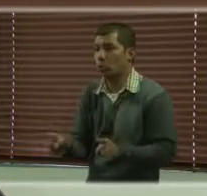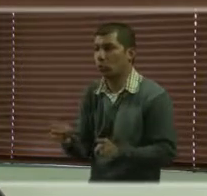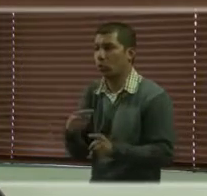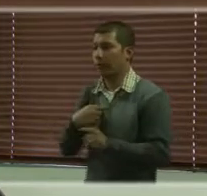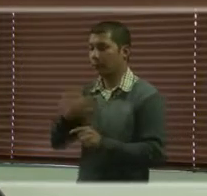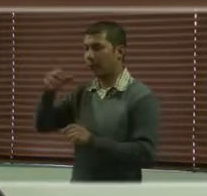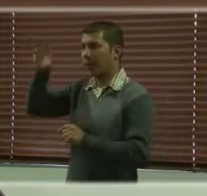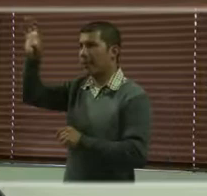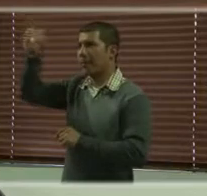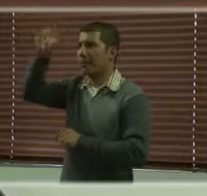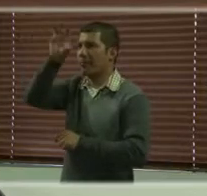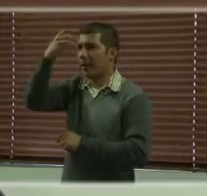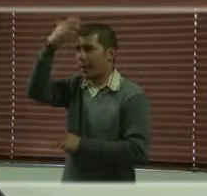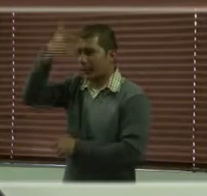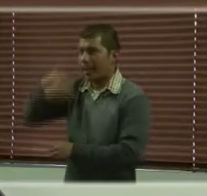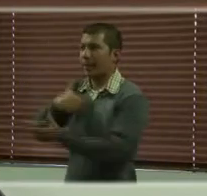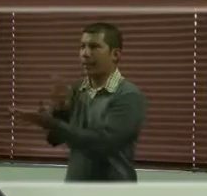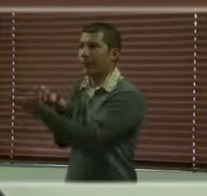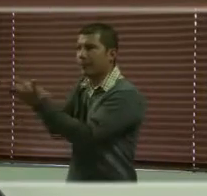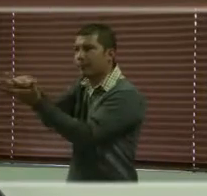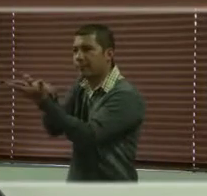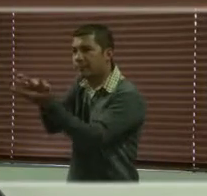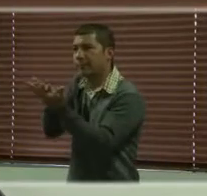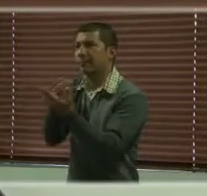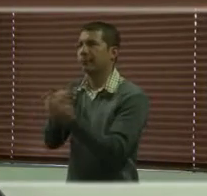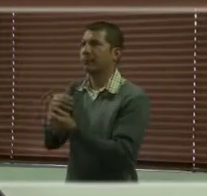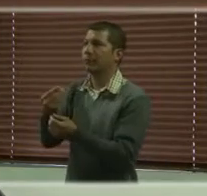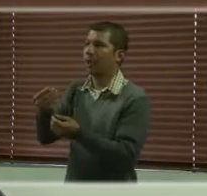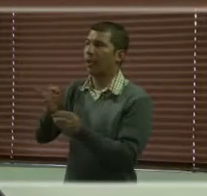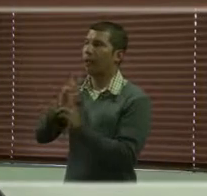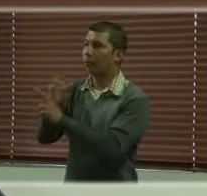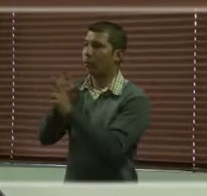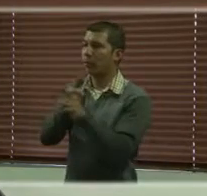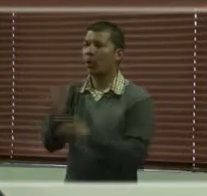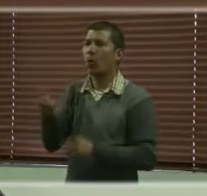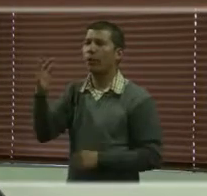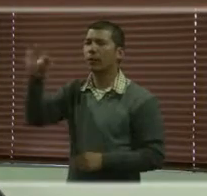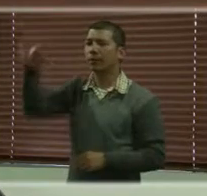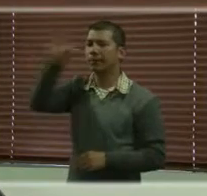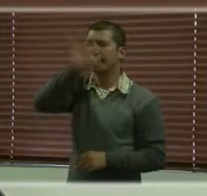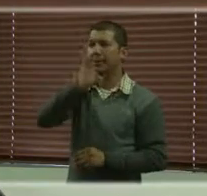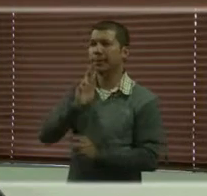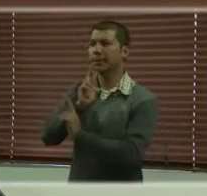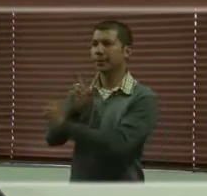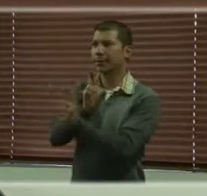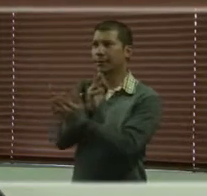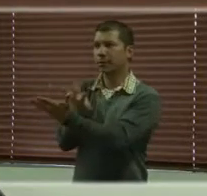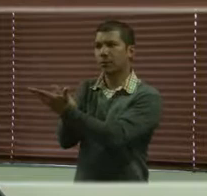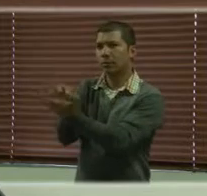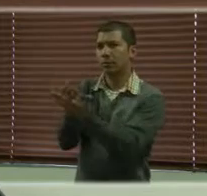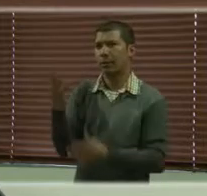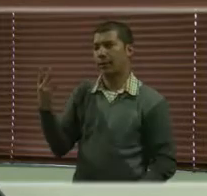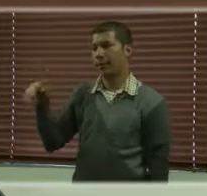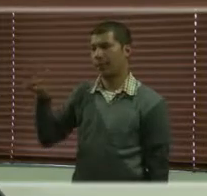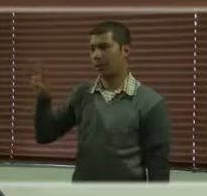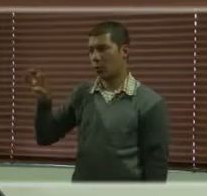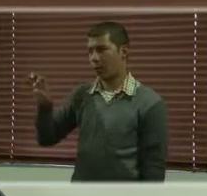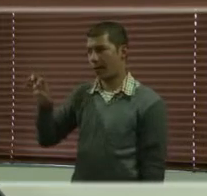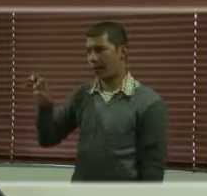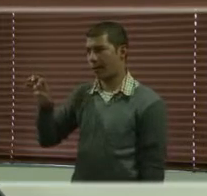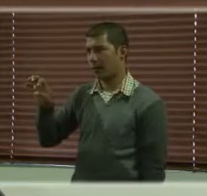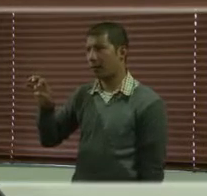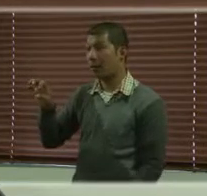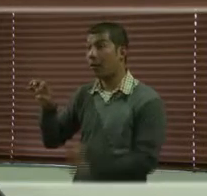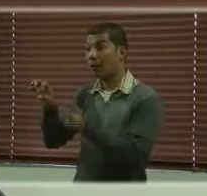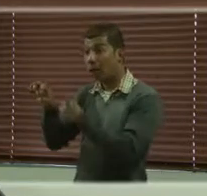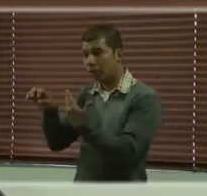de Estados parte que ya lleva que ya culminado hasta ahora que son diecinueve también pueden ser utilizados verdad porque